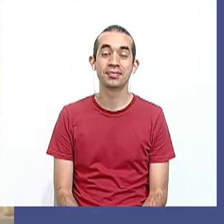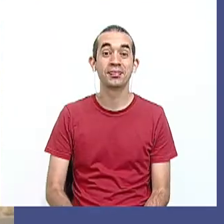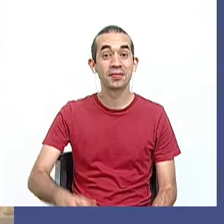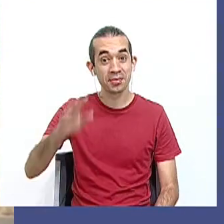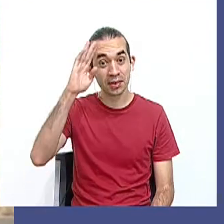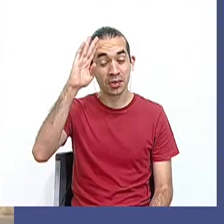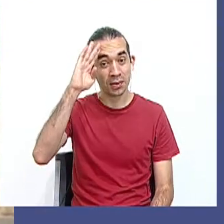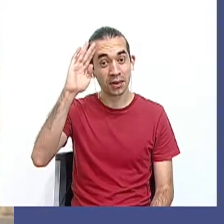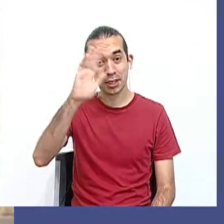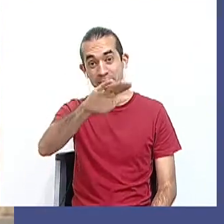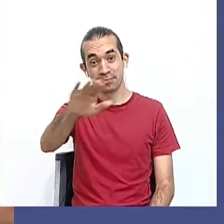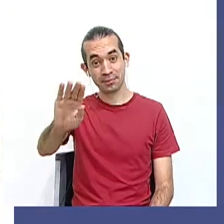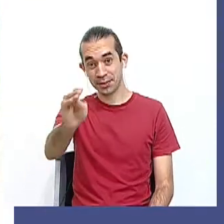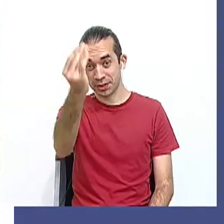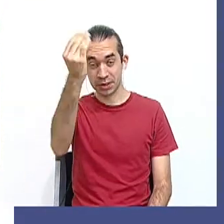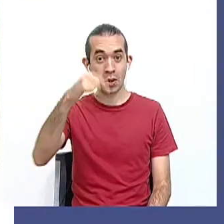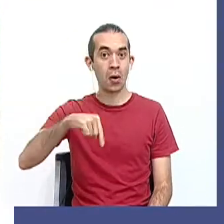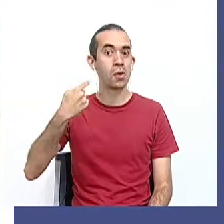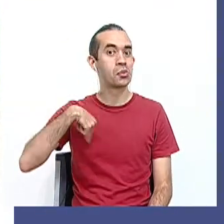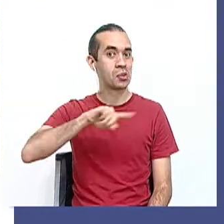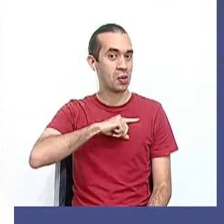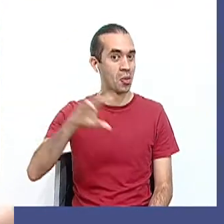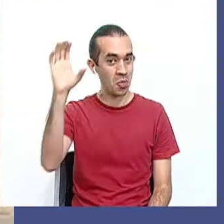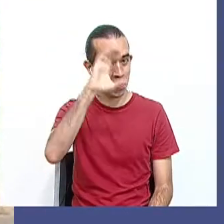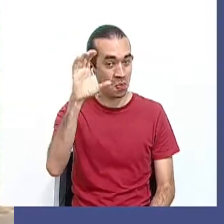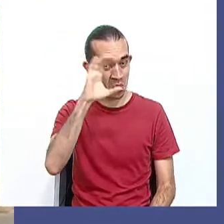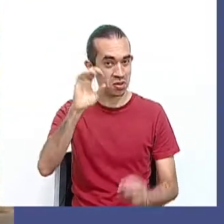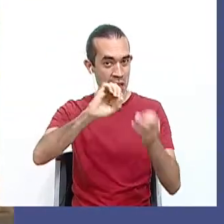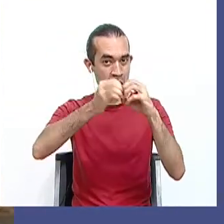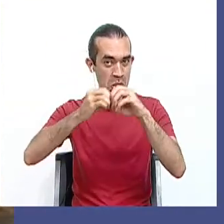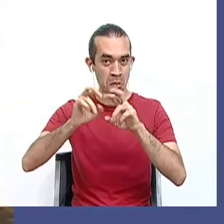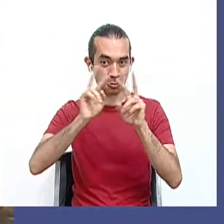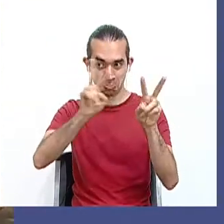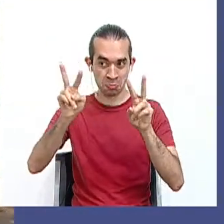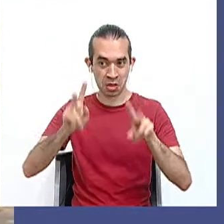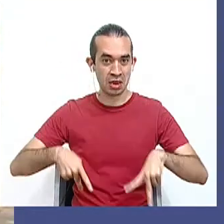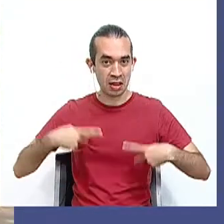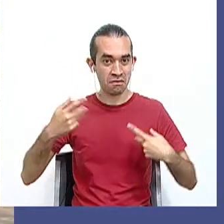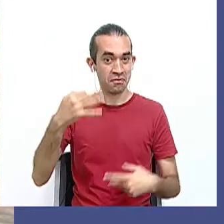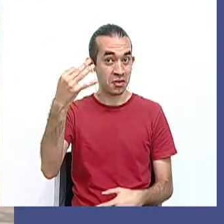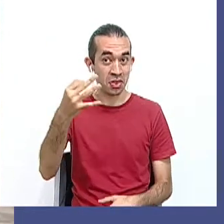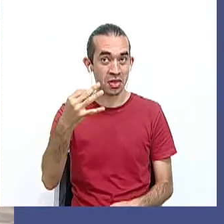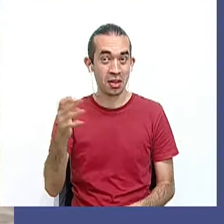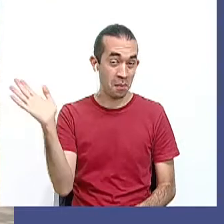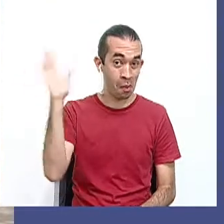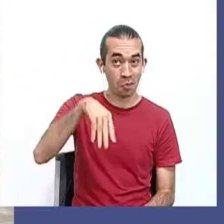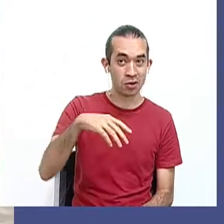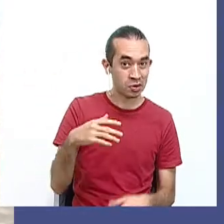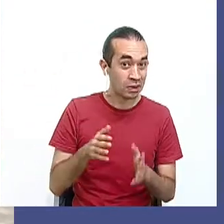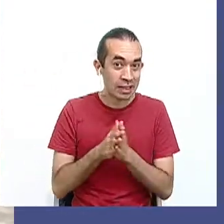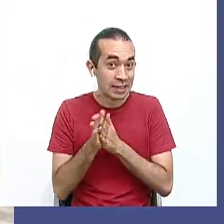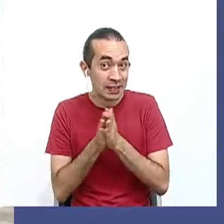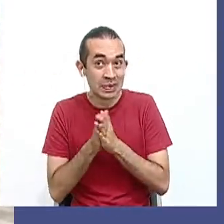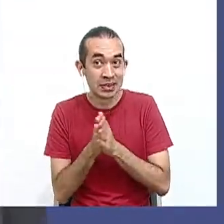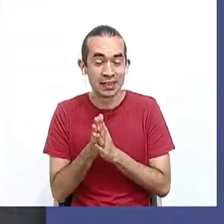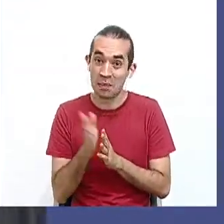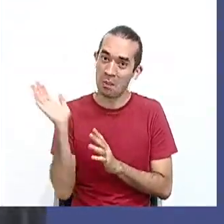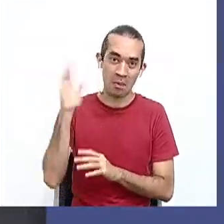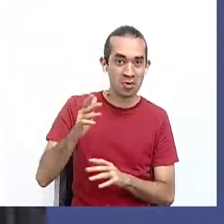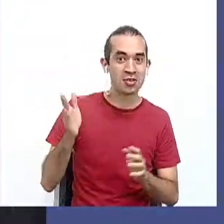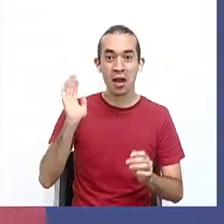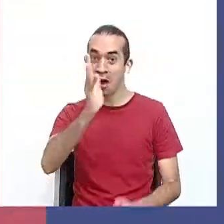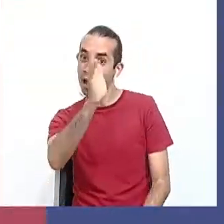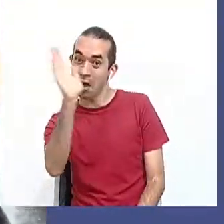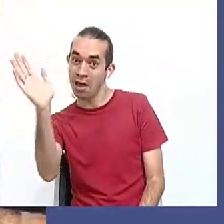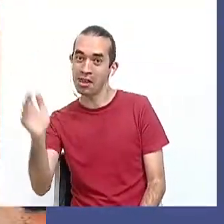Hola jóvenes, hoy vamos a buscar expresiones numéricas en la vida cotidiana, así que vean, salimos a callejear.